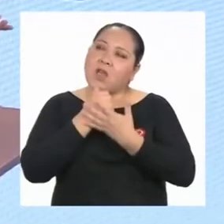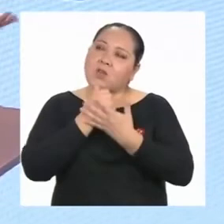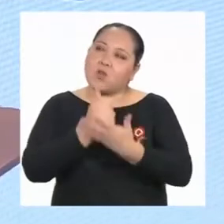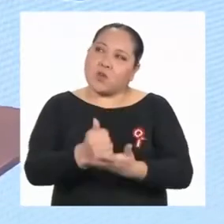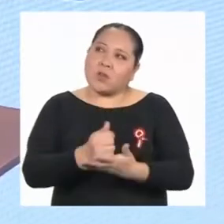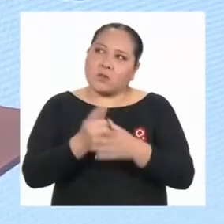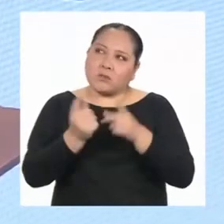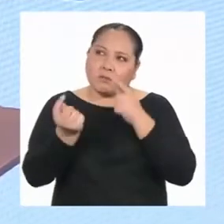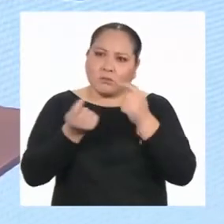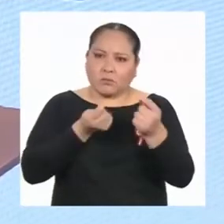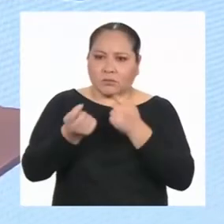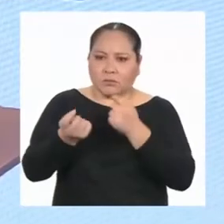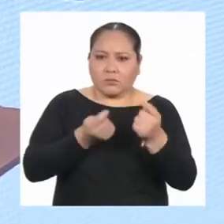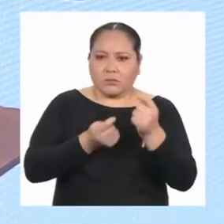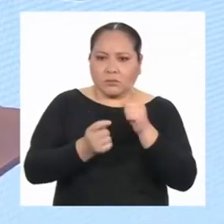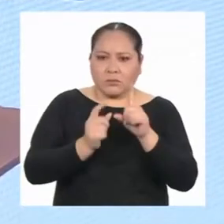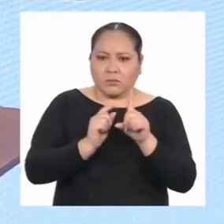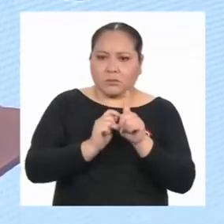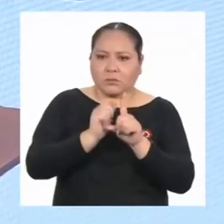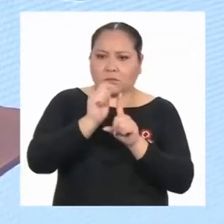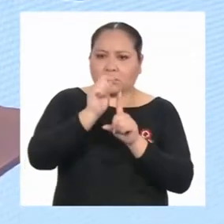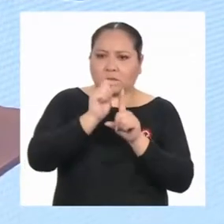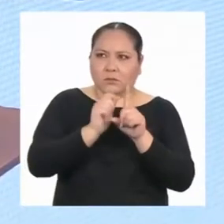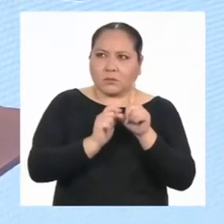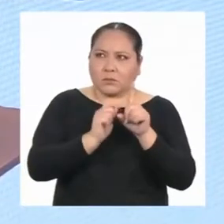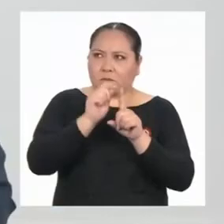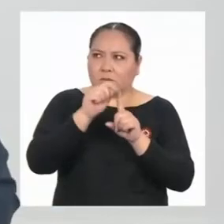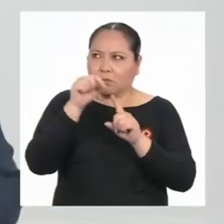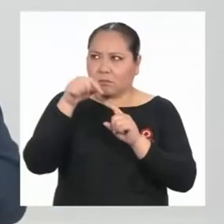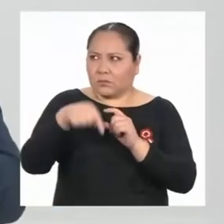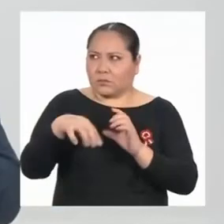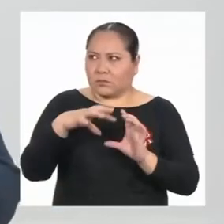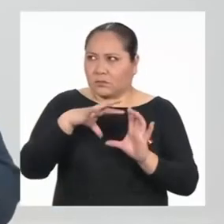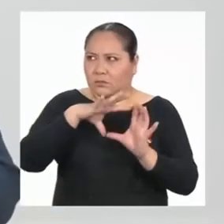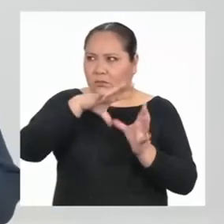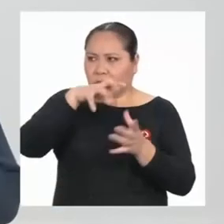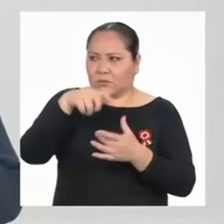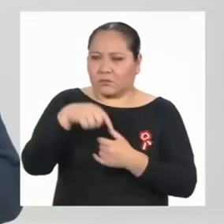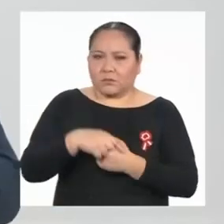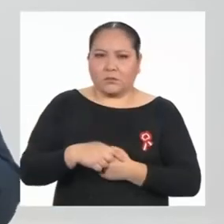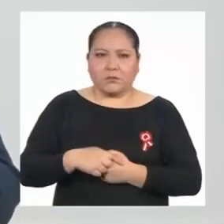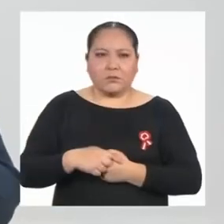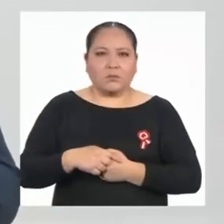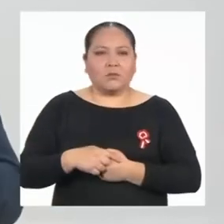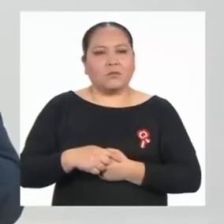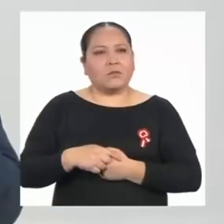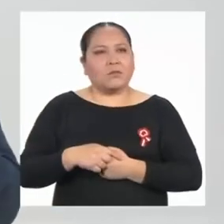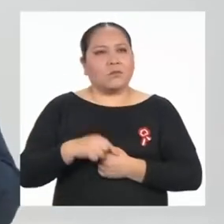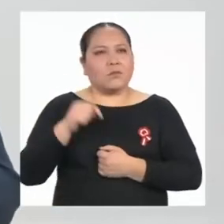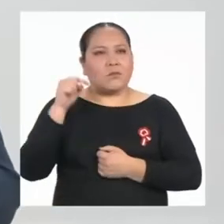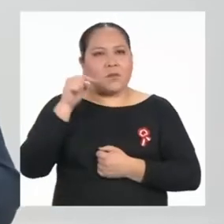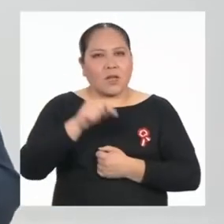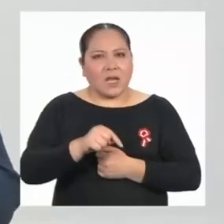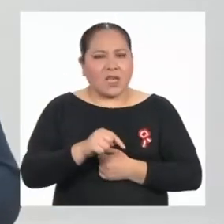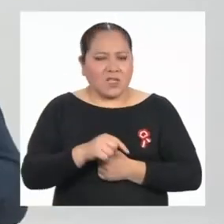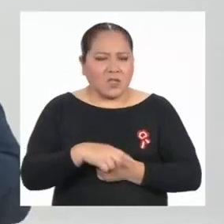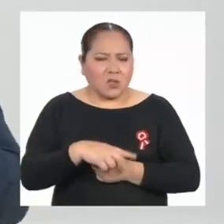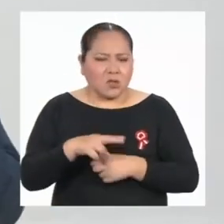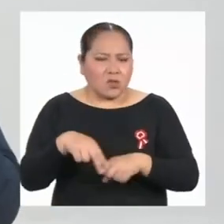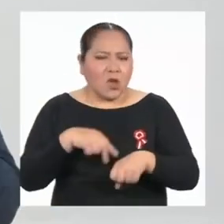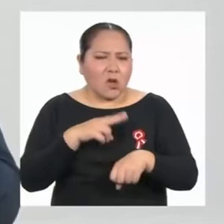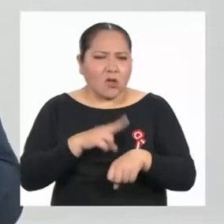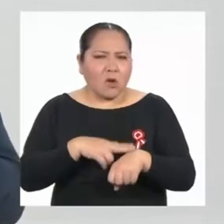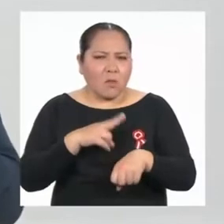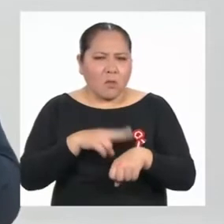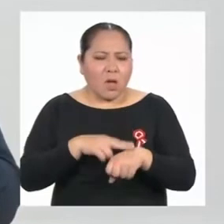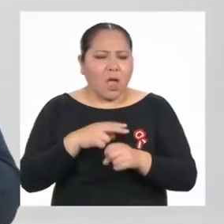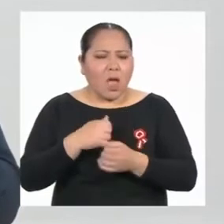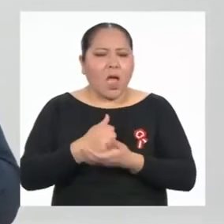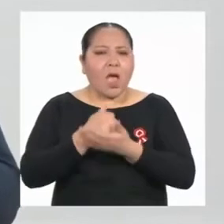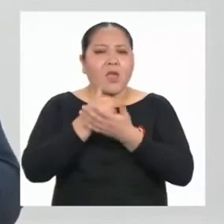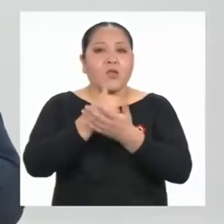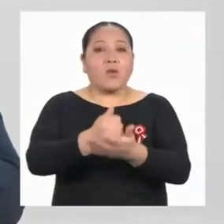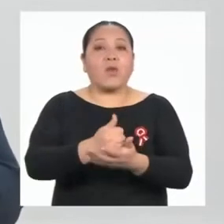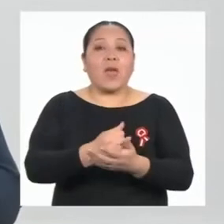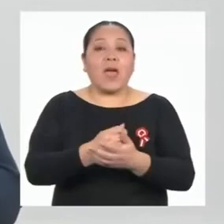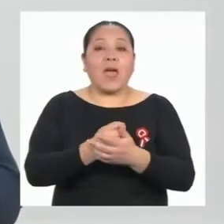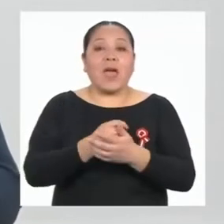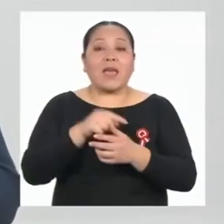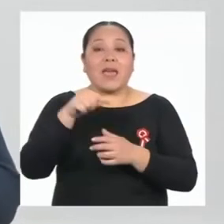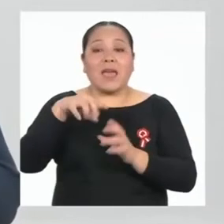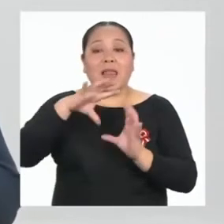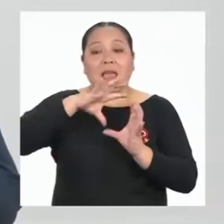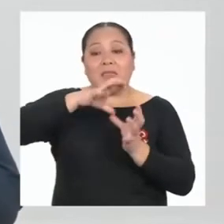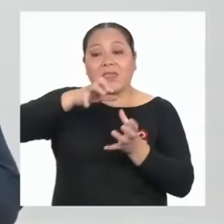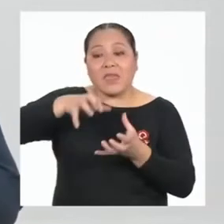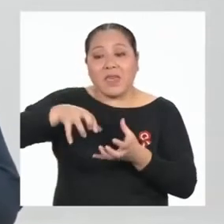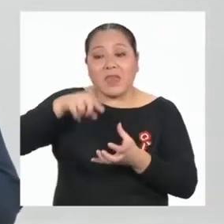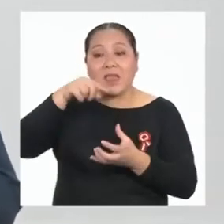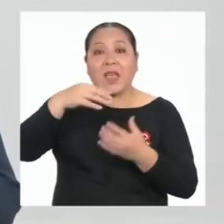Tierra, entonces no son algo malo como pensábamos. Claro, es un fenómeno natural que ayuda a mantener el calor en la